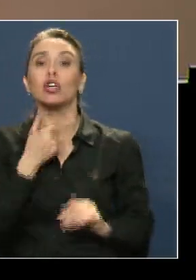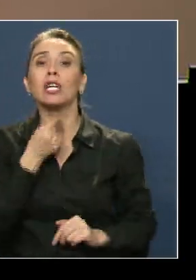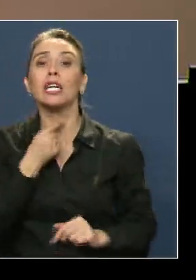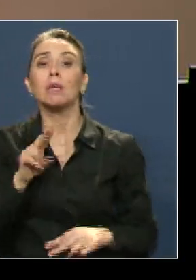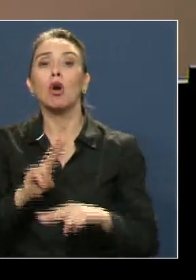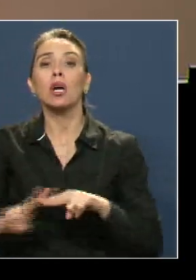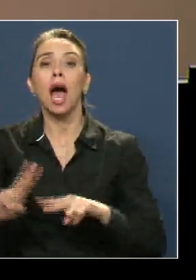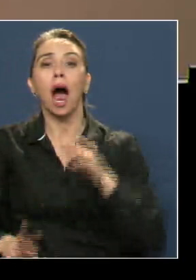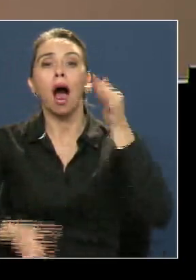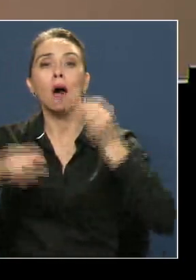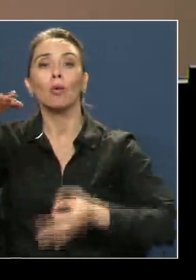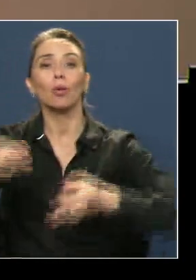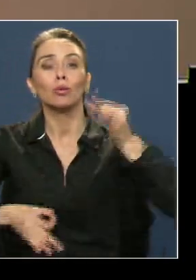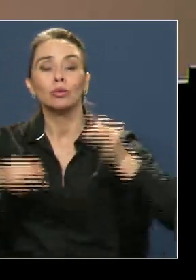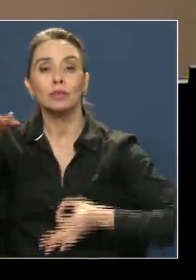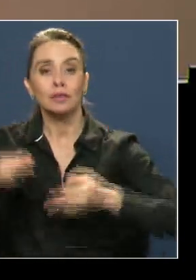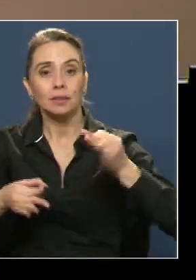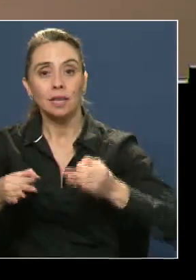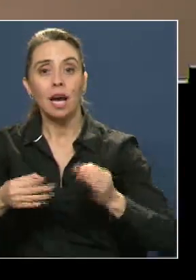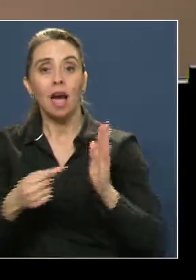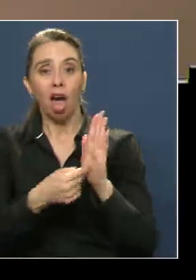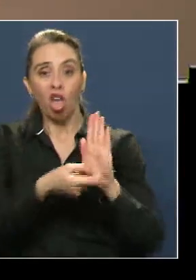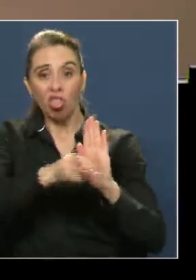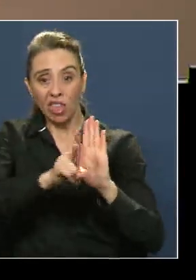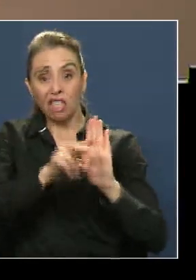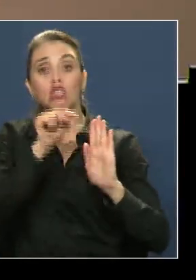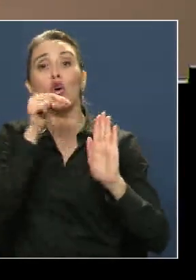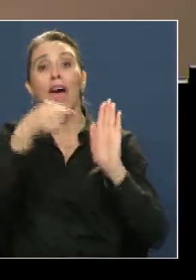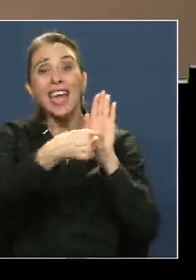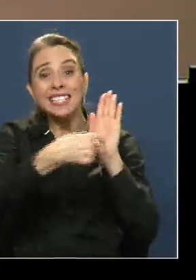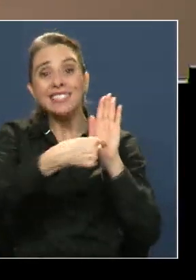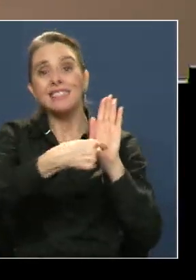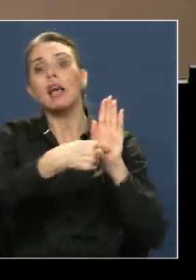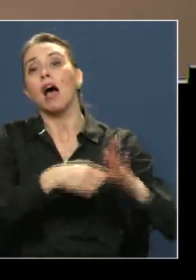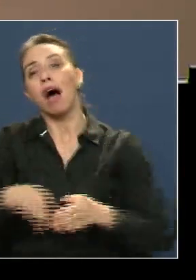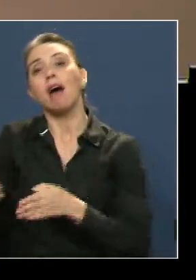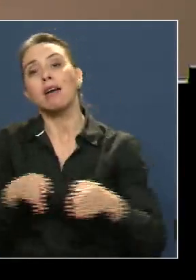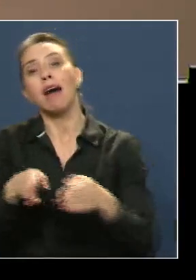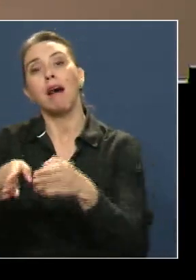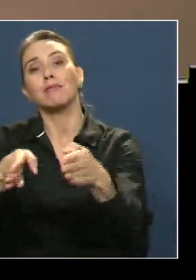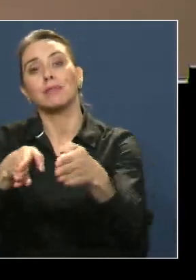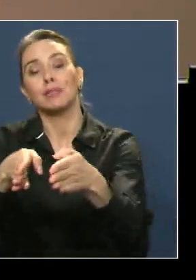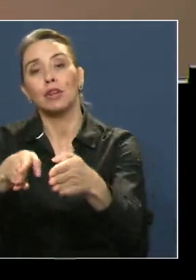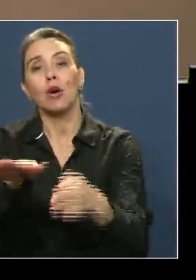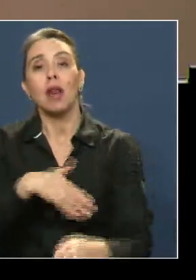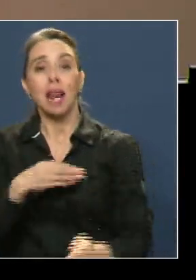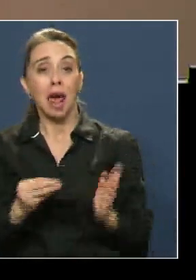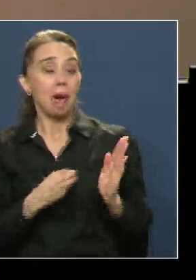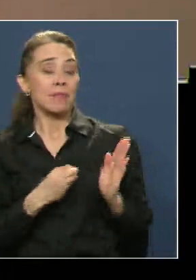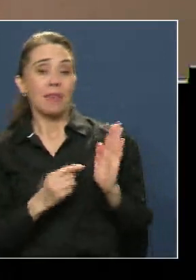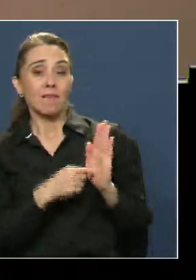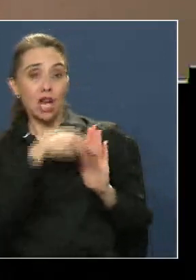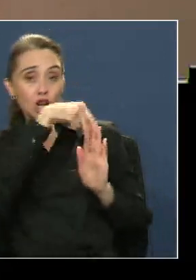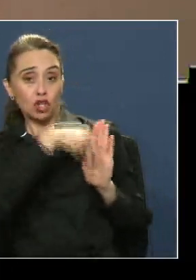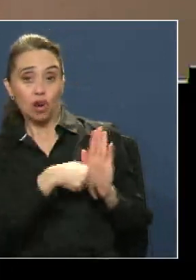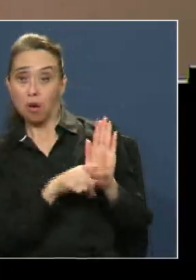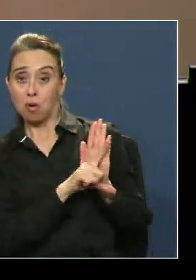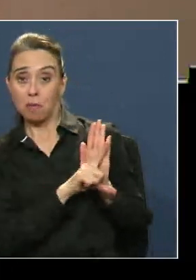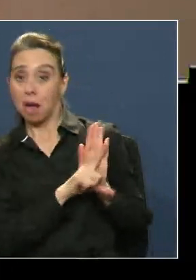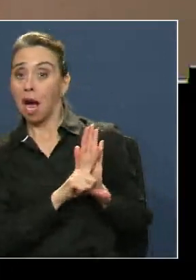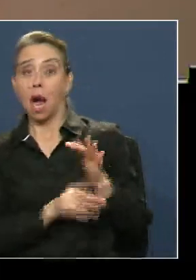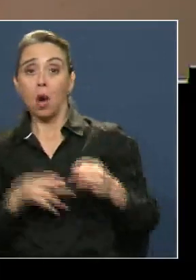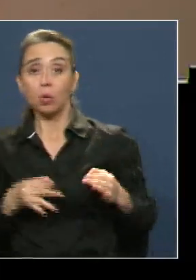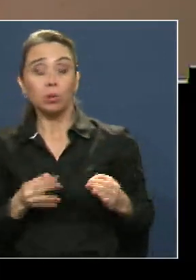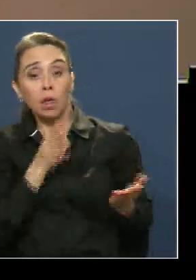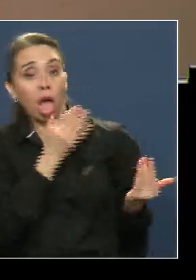justamente justicia. Y el derecho es el camino. Hoy día, lamentablemente, con la normativa que existe, la justicia no